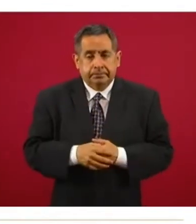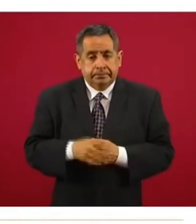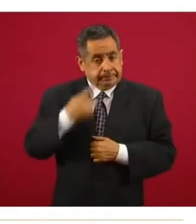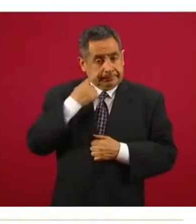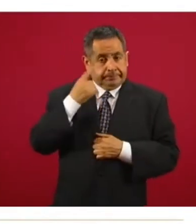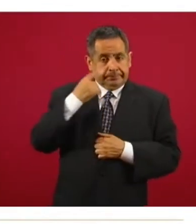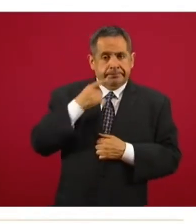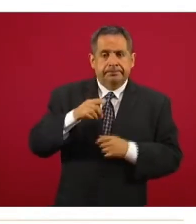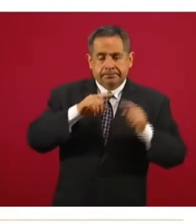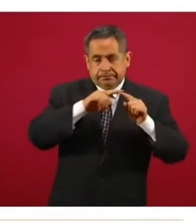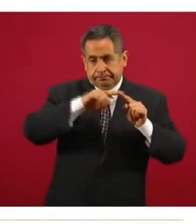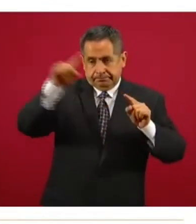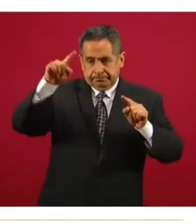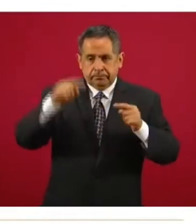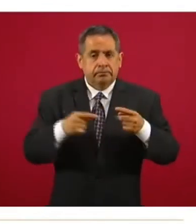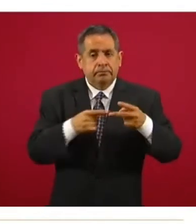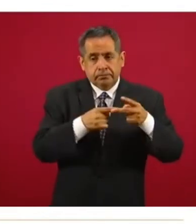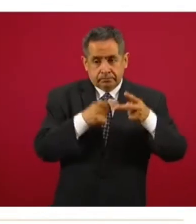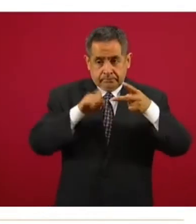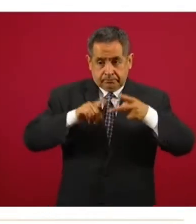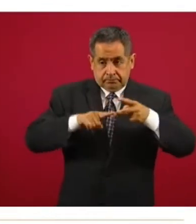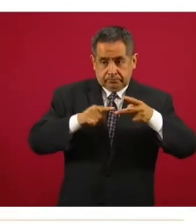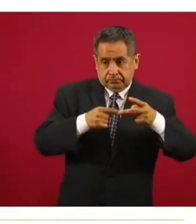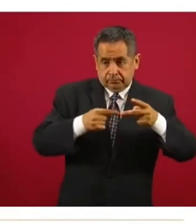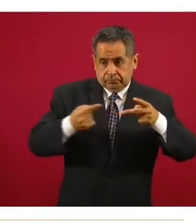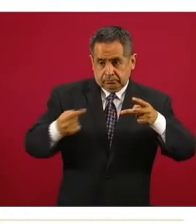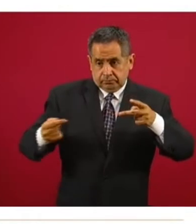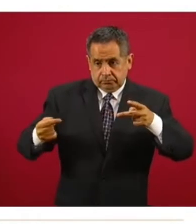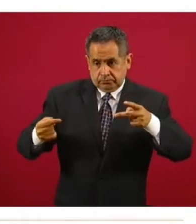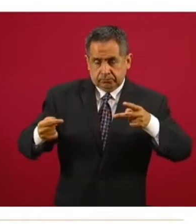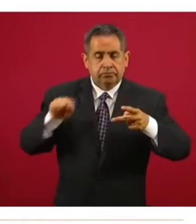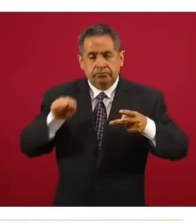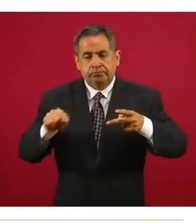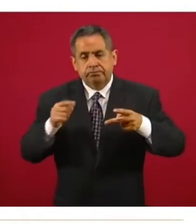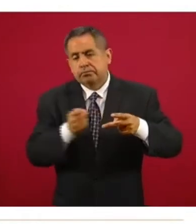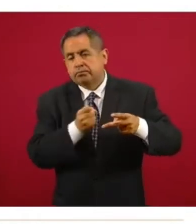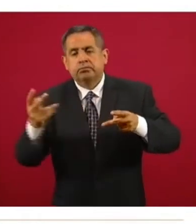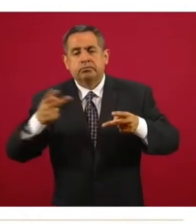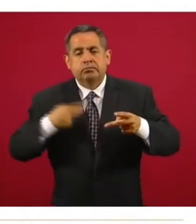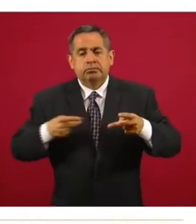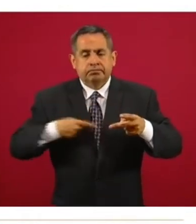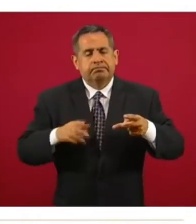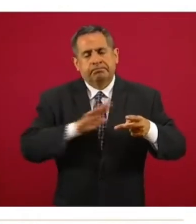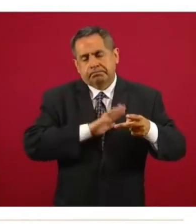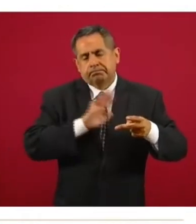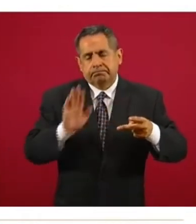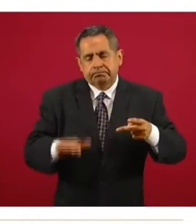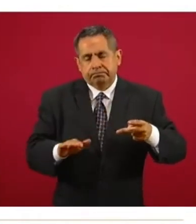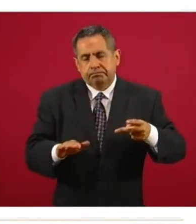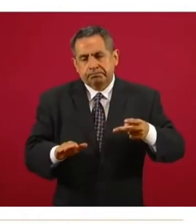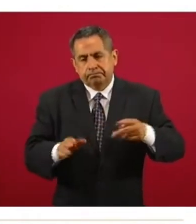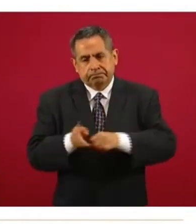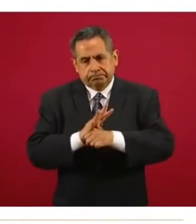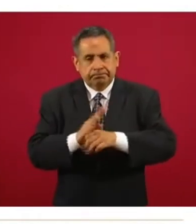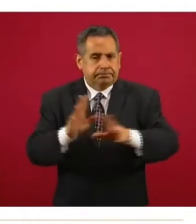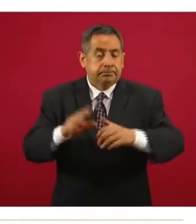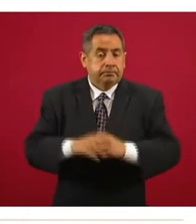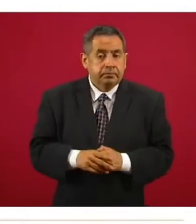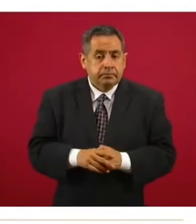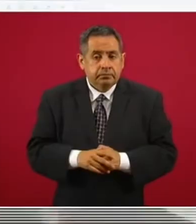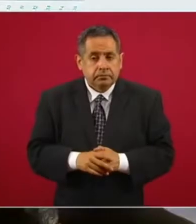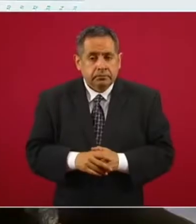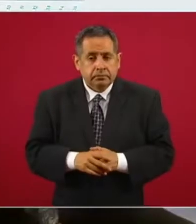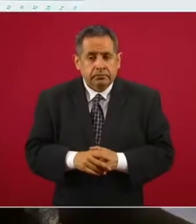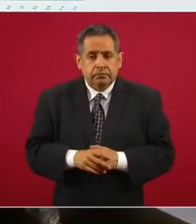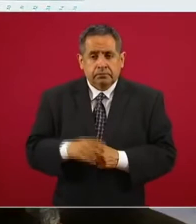curva oscura se ve la mortalidad confirmada para COVID-19. Vean ustedes el patrón